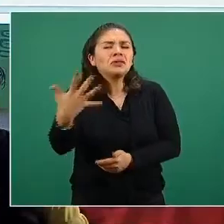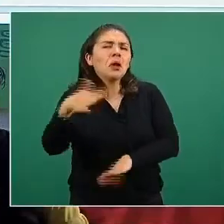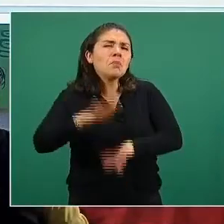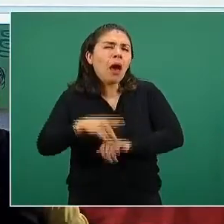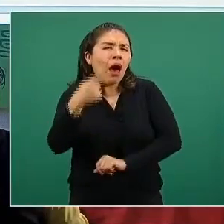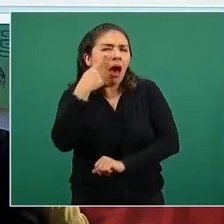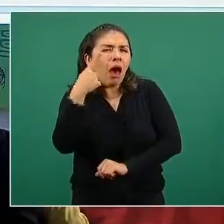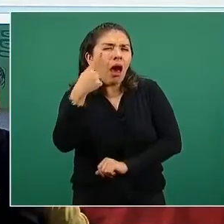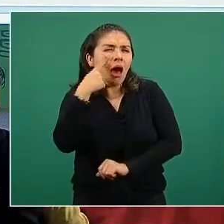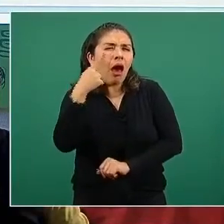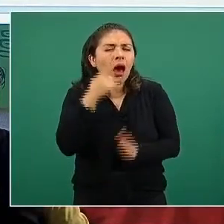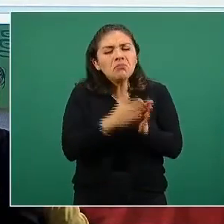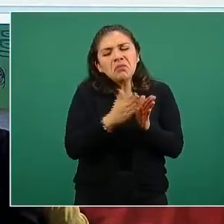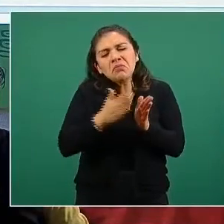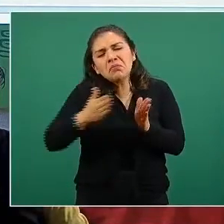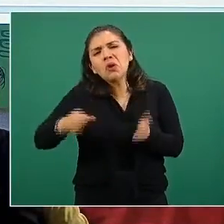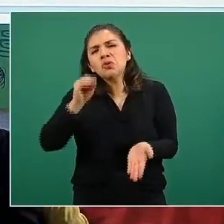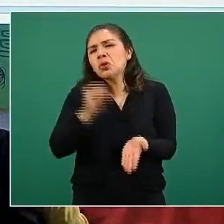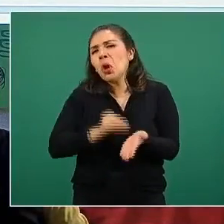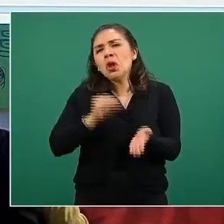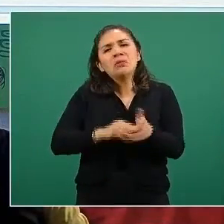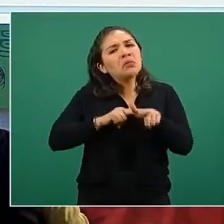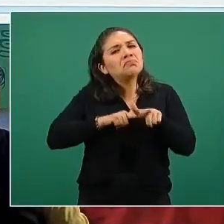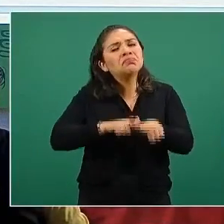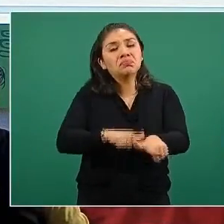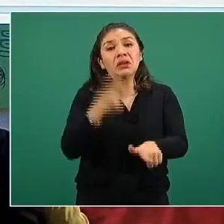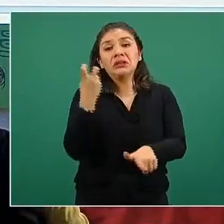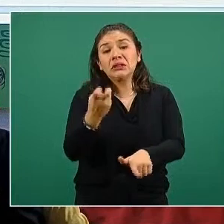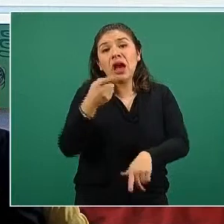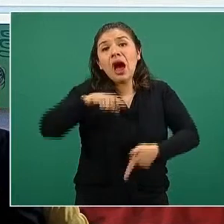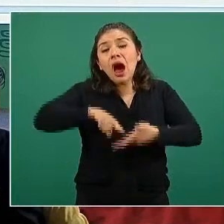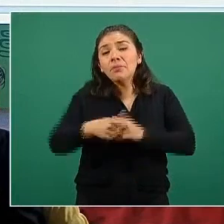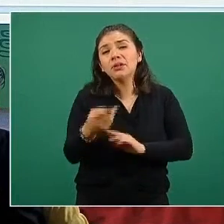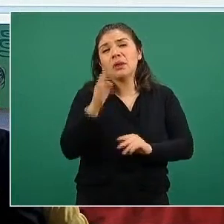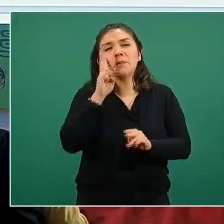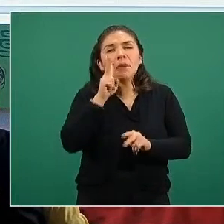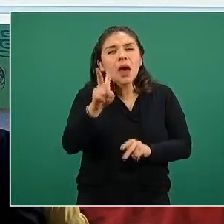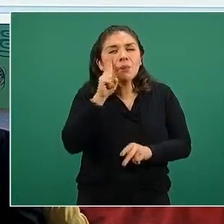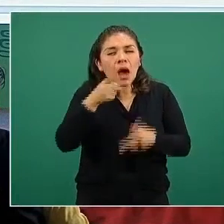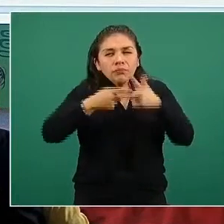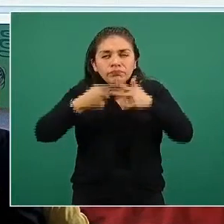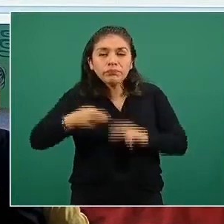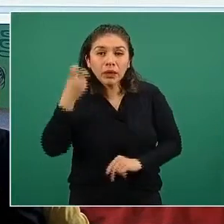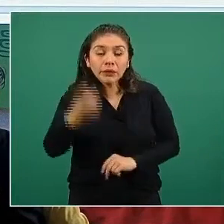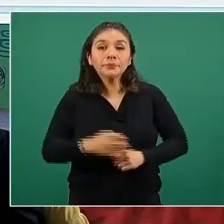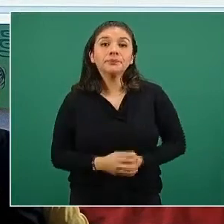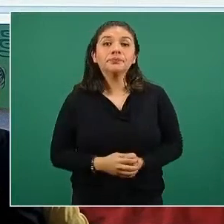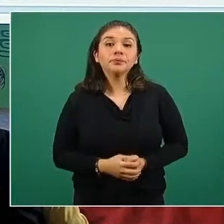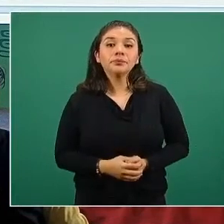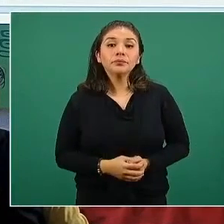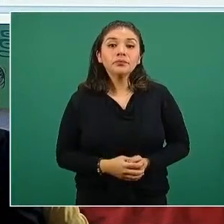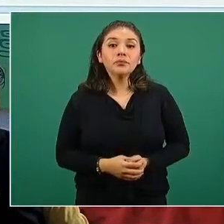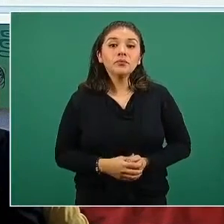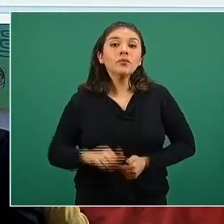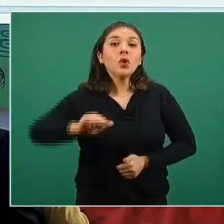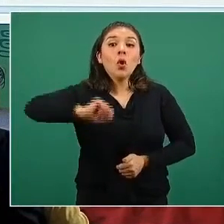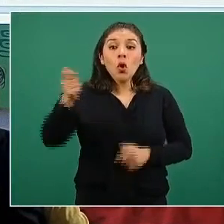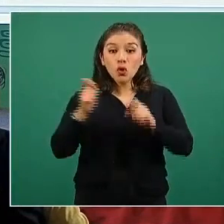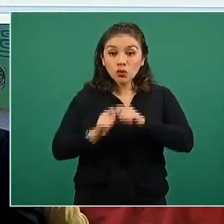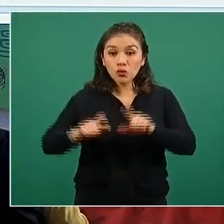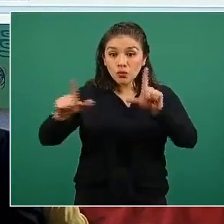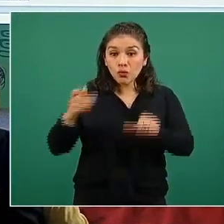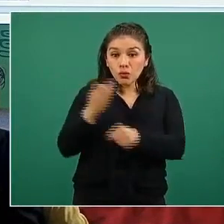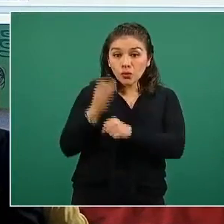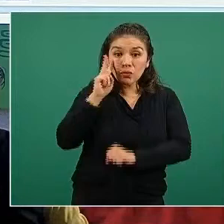se ha mantenido bastante estable desde que estamos dando seguimiento a este indicador. Si vemos en la siguiente